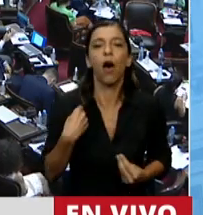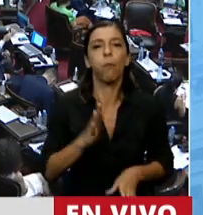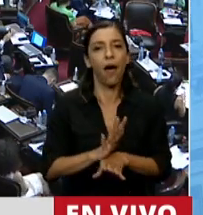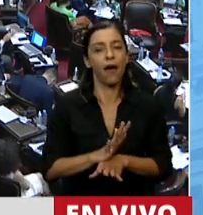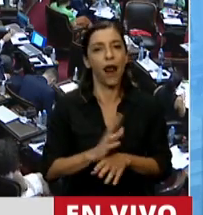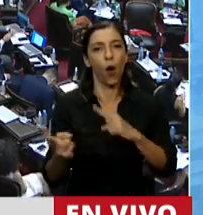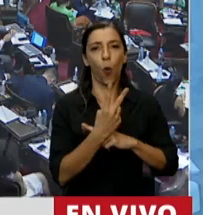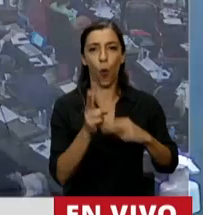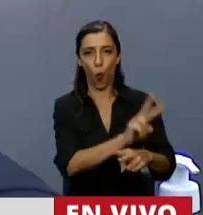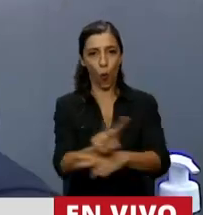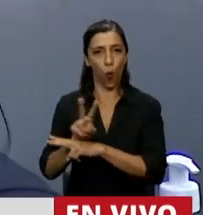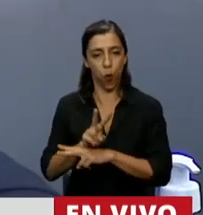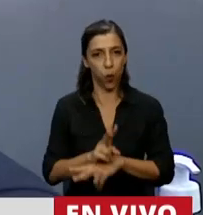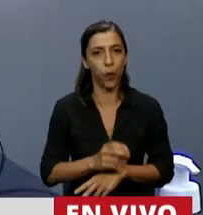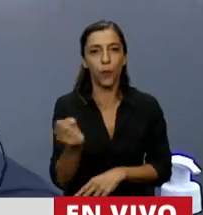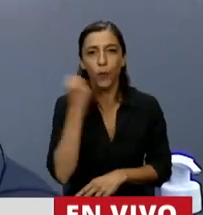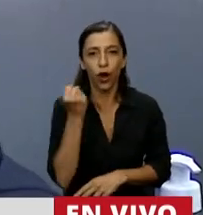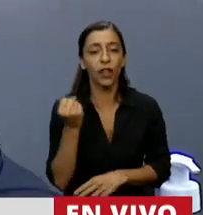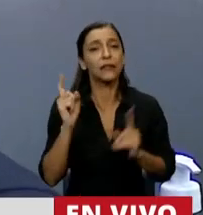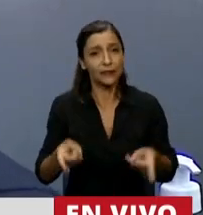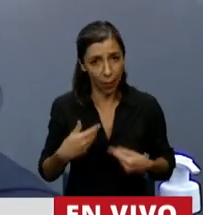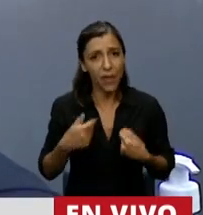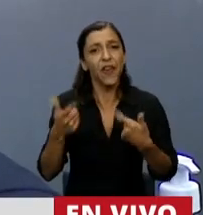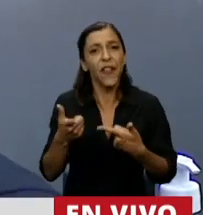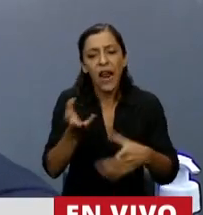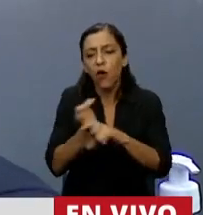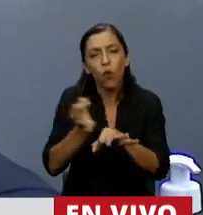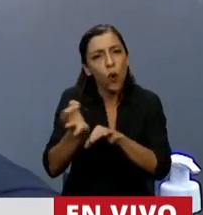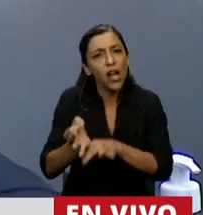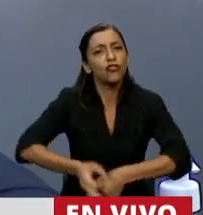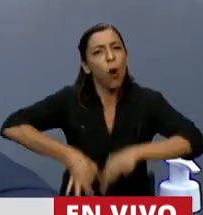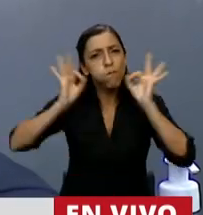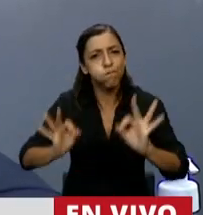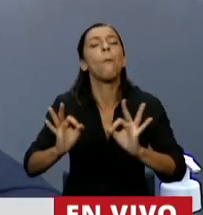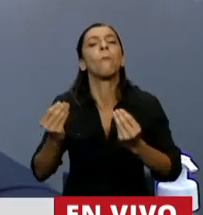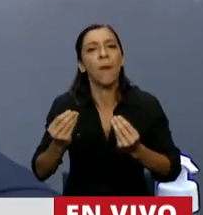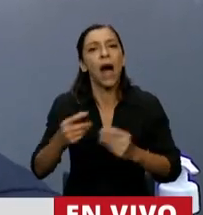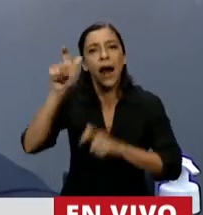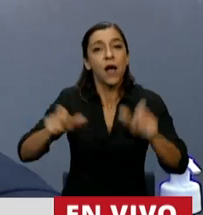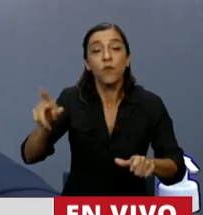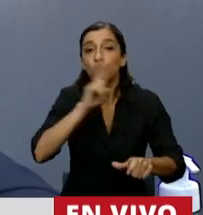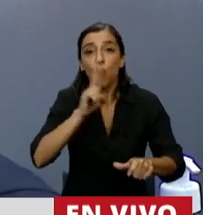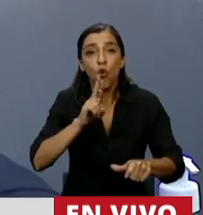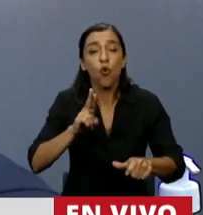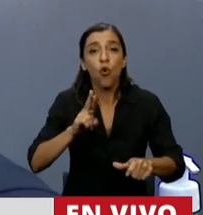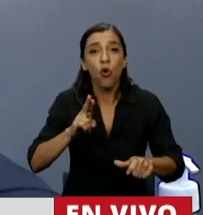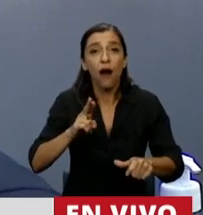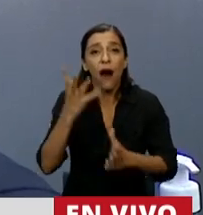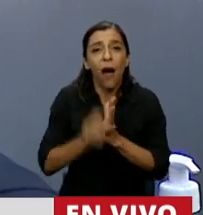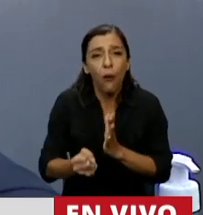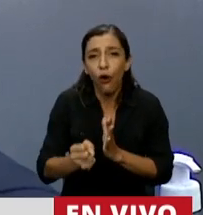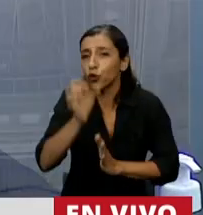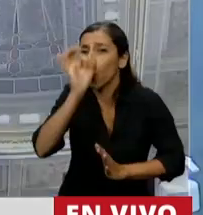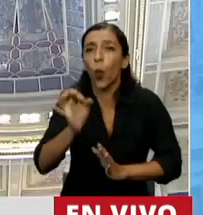Es necesario que fortalezcamos los sistemas de educación para que ninguna mujer tenga que pasar por un aborto. Y es necesario